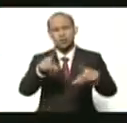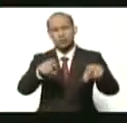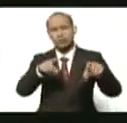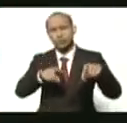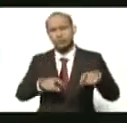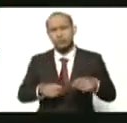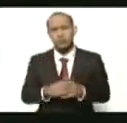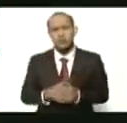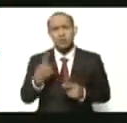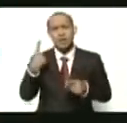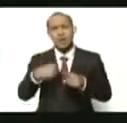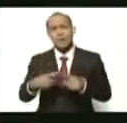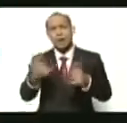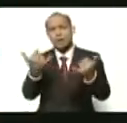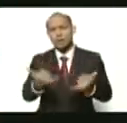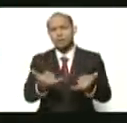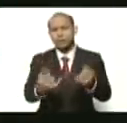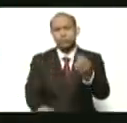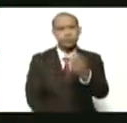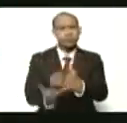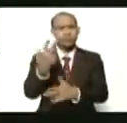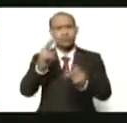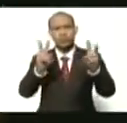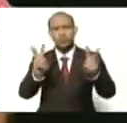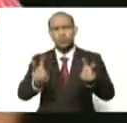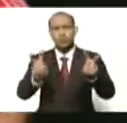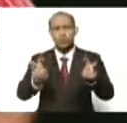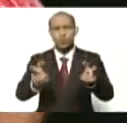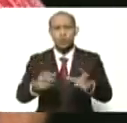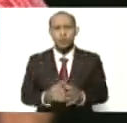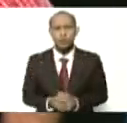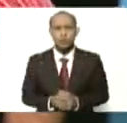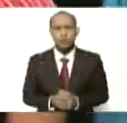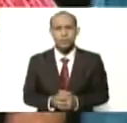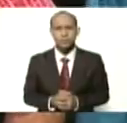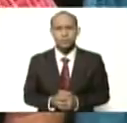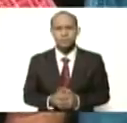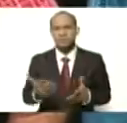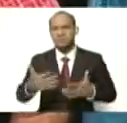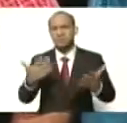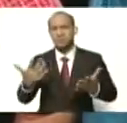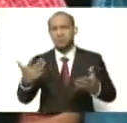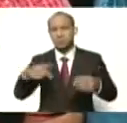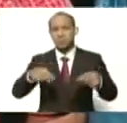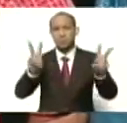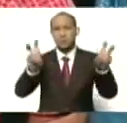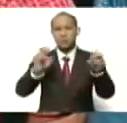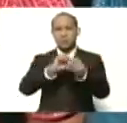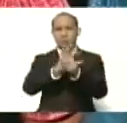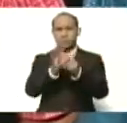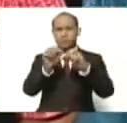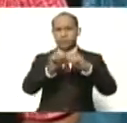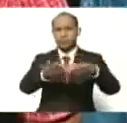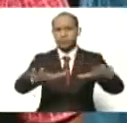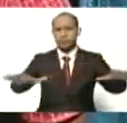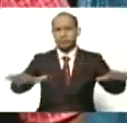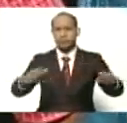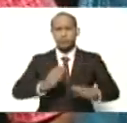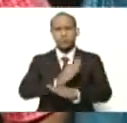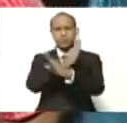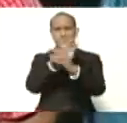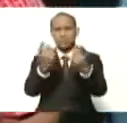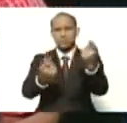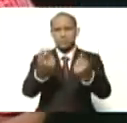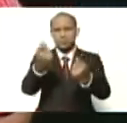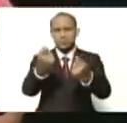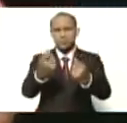pero hay una novedad presidente que es algo bueno para nosotros es que bueno en medio de la pandemia en medio del bloqueo y en medio